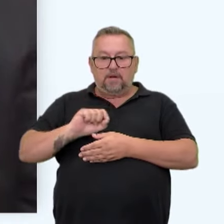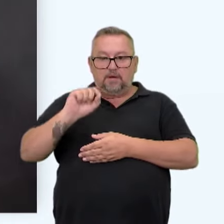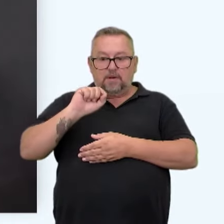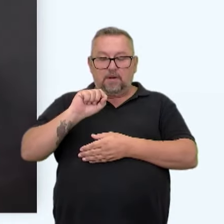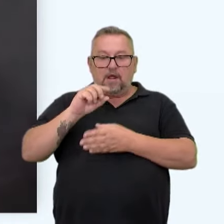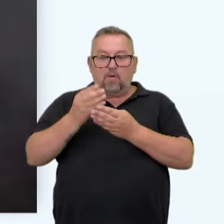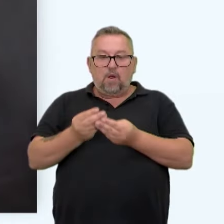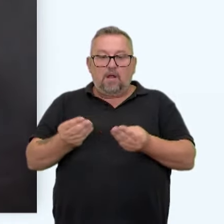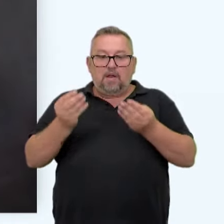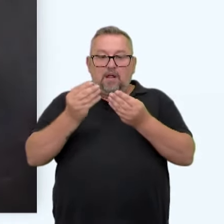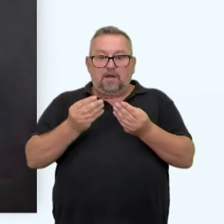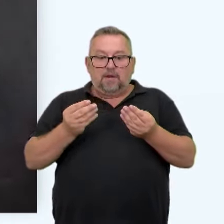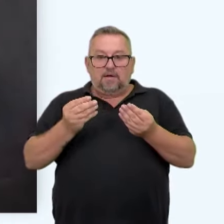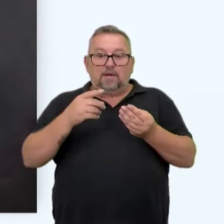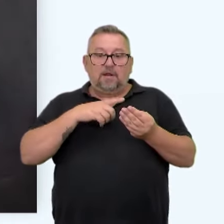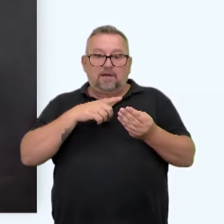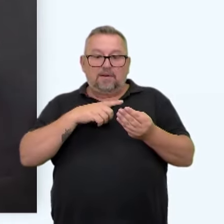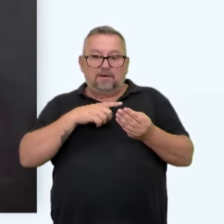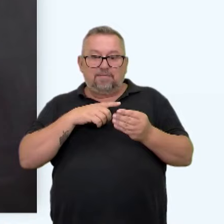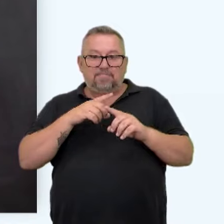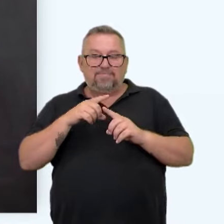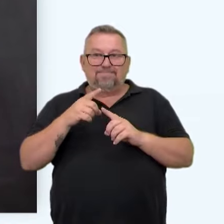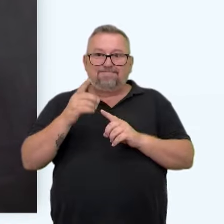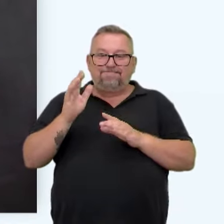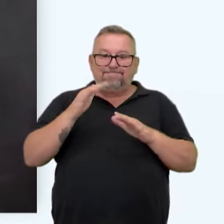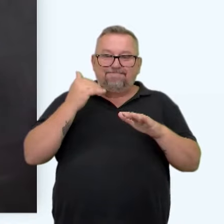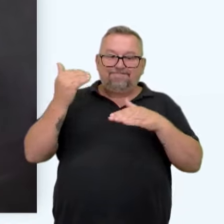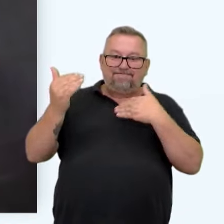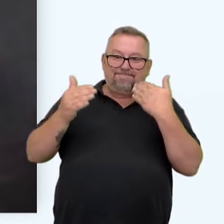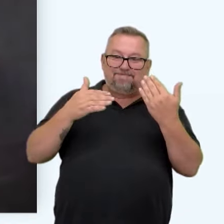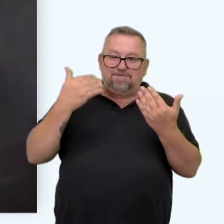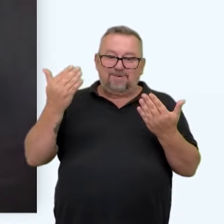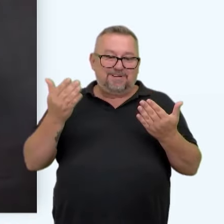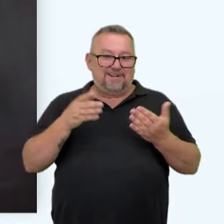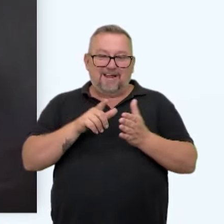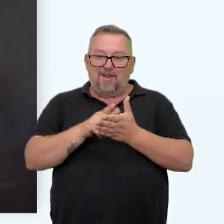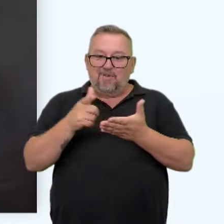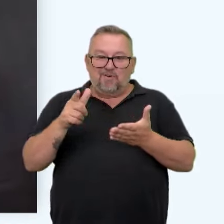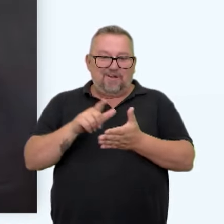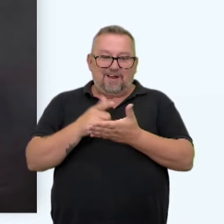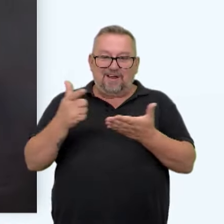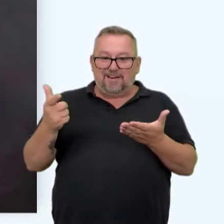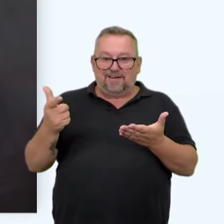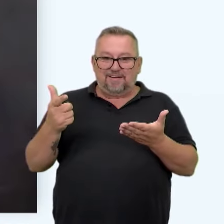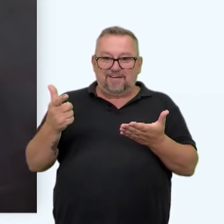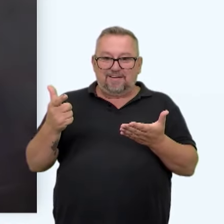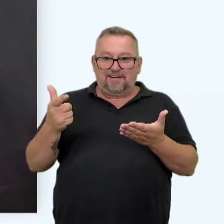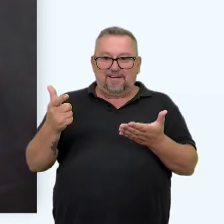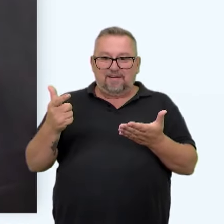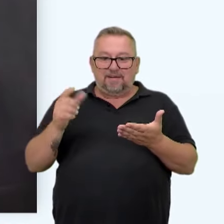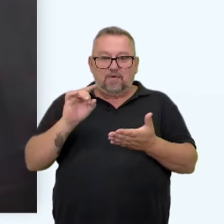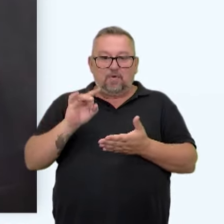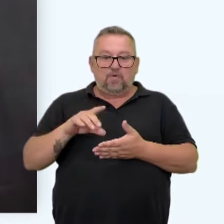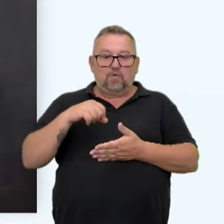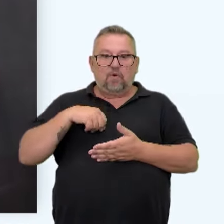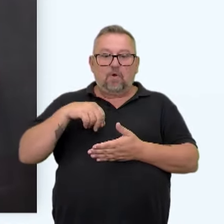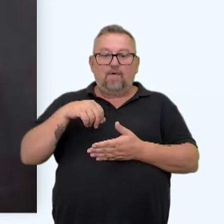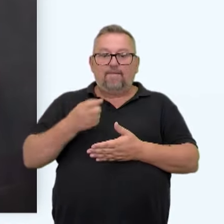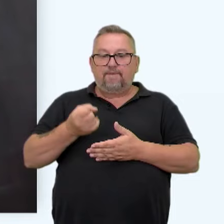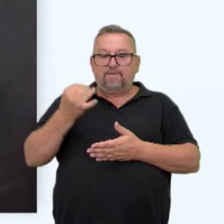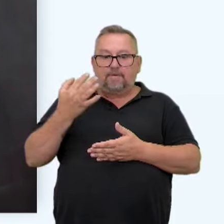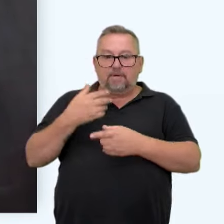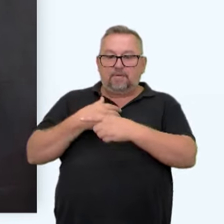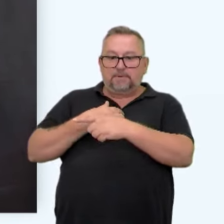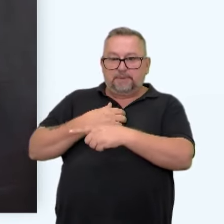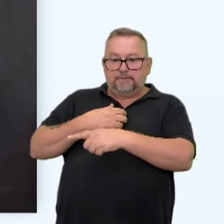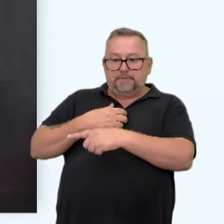calidad, es decir, hay una alta mortandad de diarios, no es solo Newsweek, un periódico como el